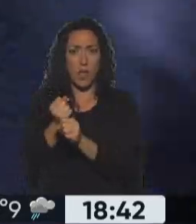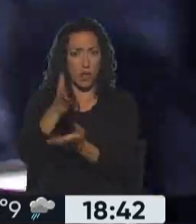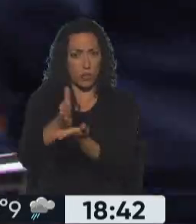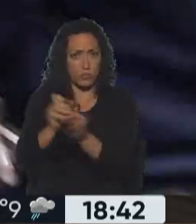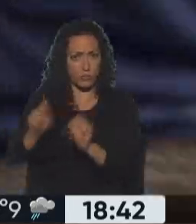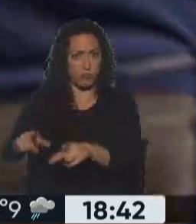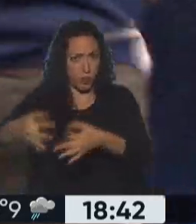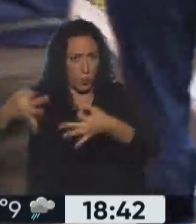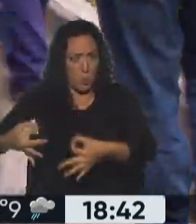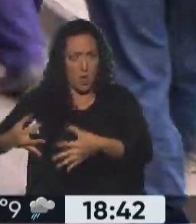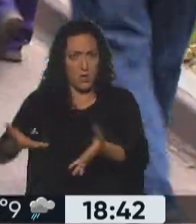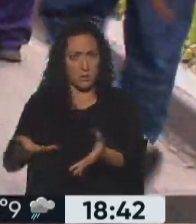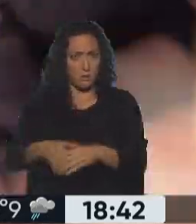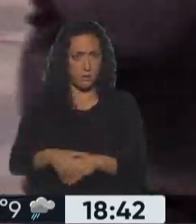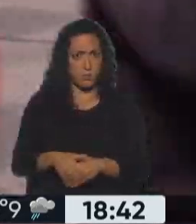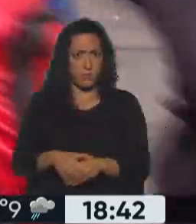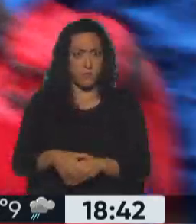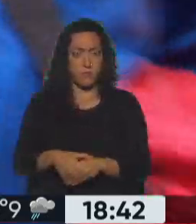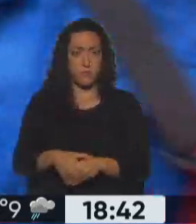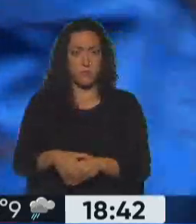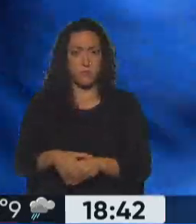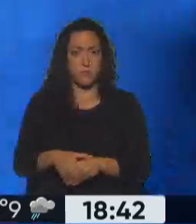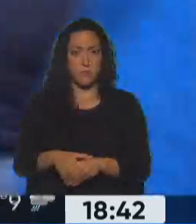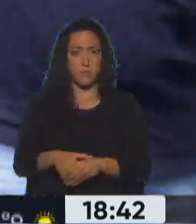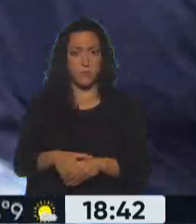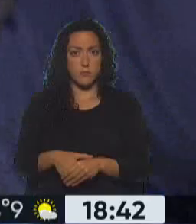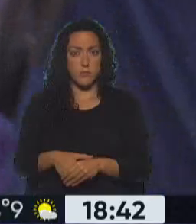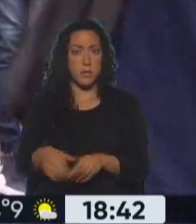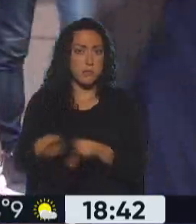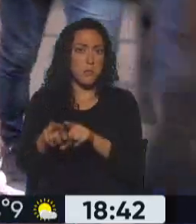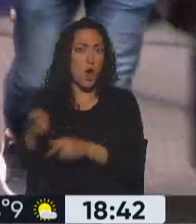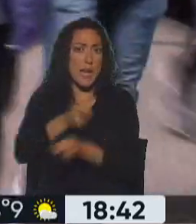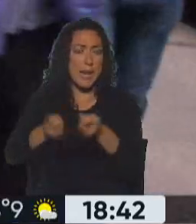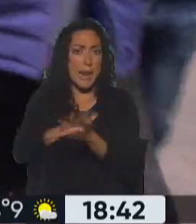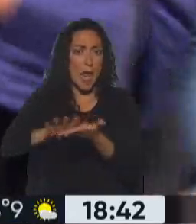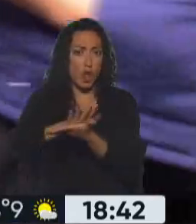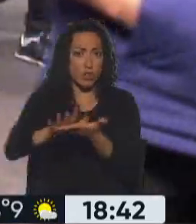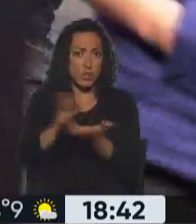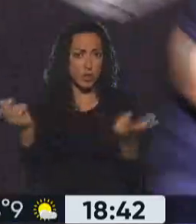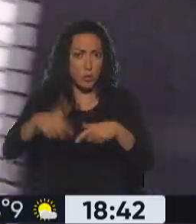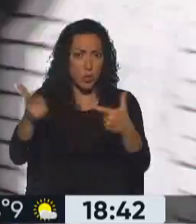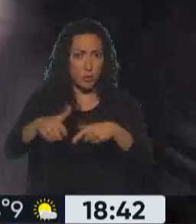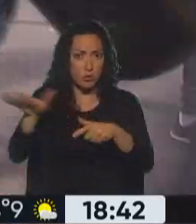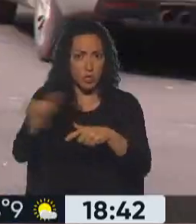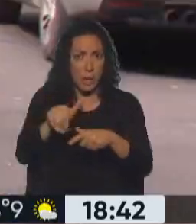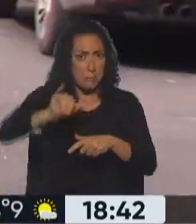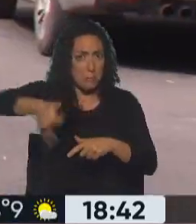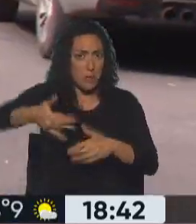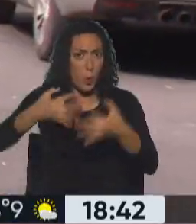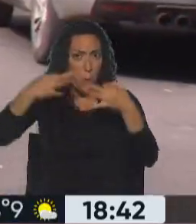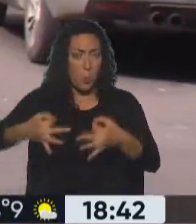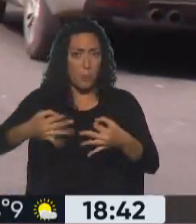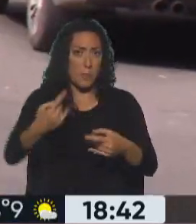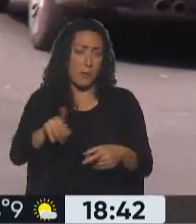han cumplido absolutamente con todas las negociaciones a las que se los citaron. El problema es que no tienen una respuesta patronal, que la